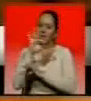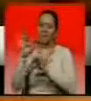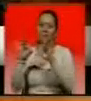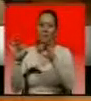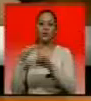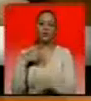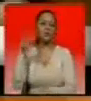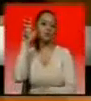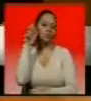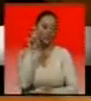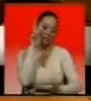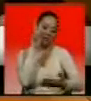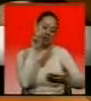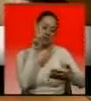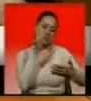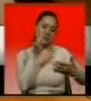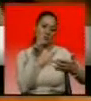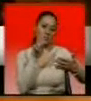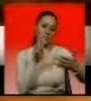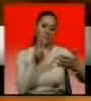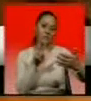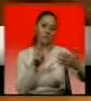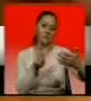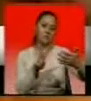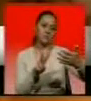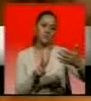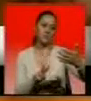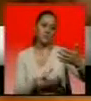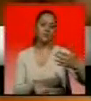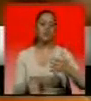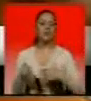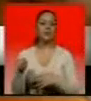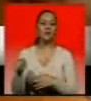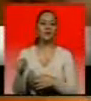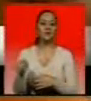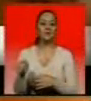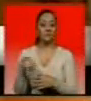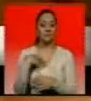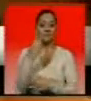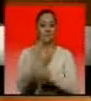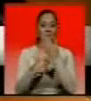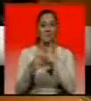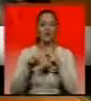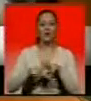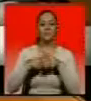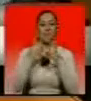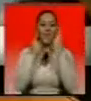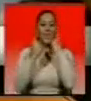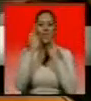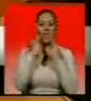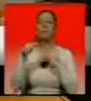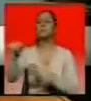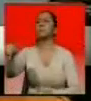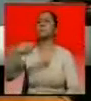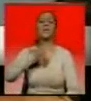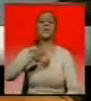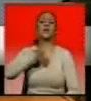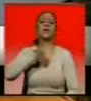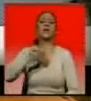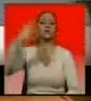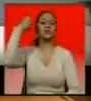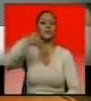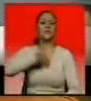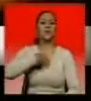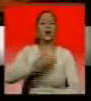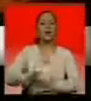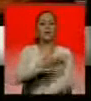escúchalo. Entonces estaba leyendo, leyendo, leyendo. Y ella comenzó a llorar. Y me decía, ese cuento es mío, es mi historia, me